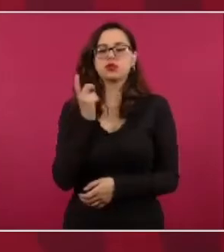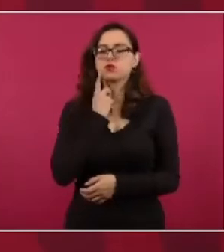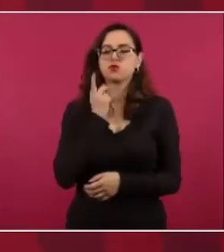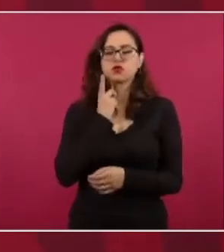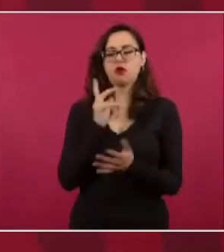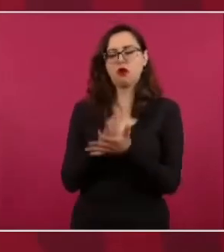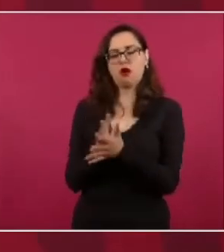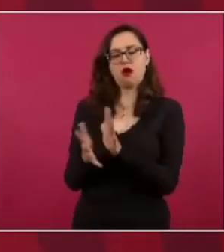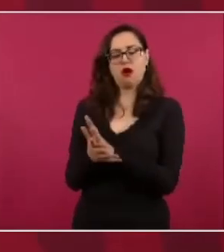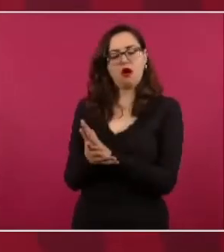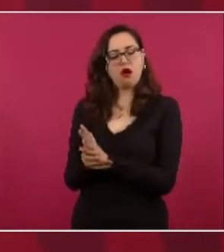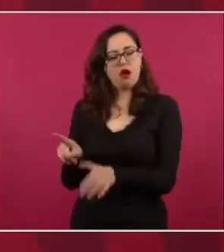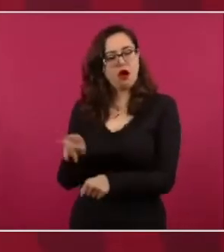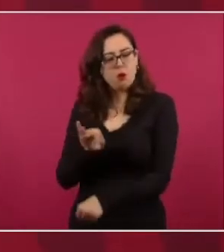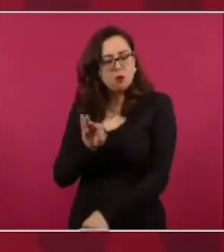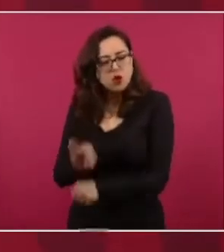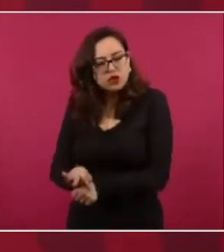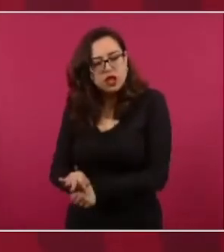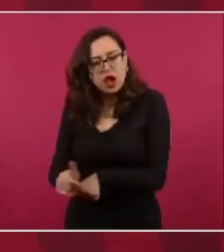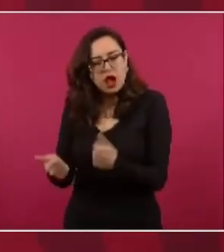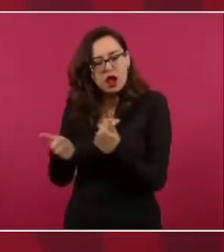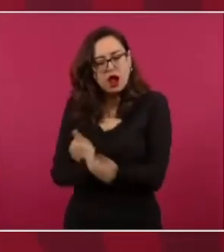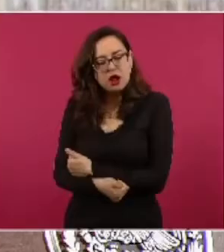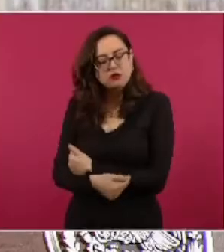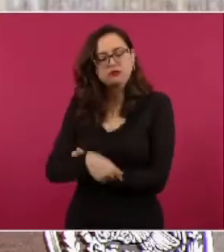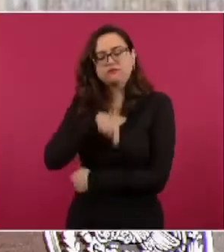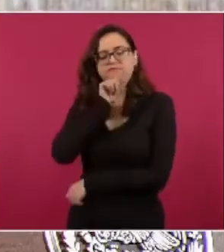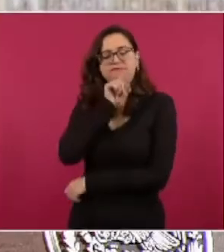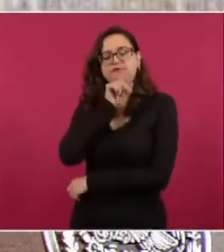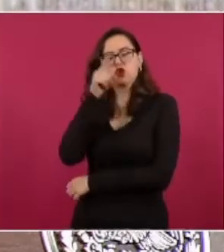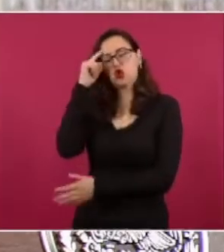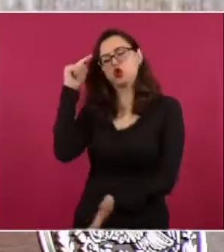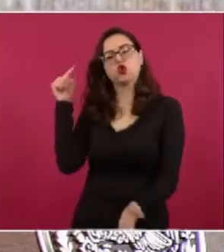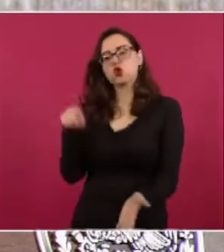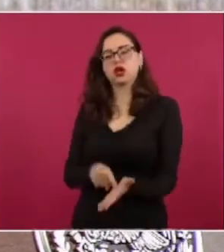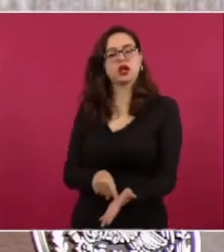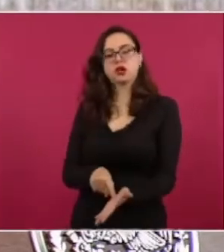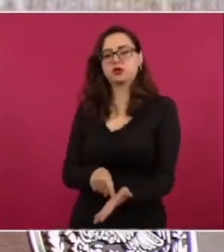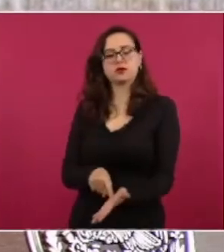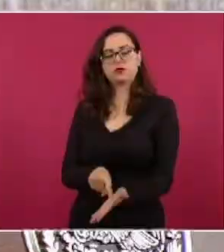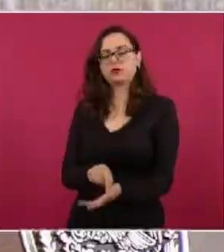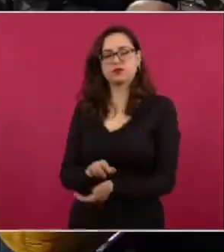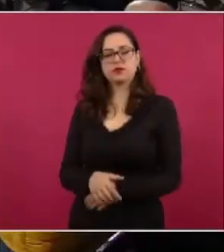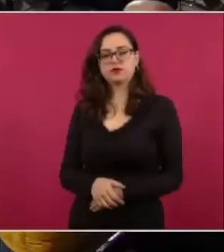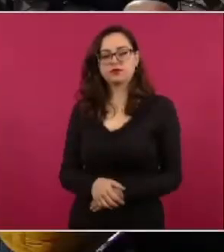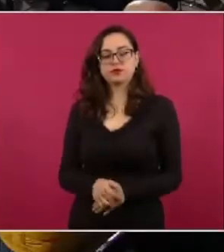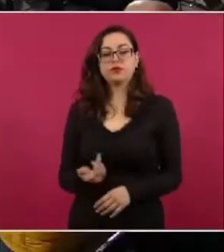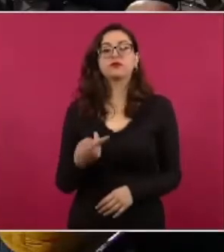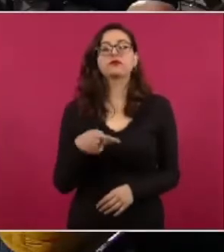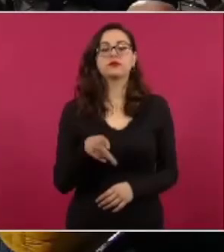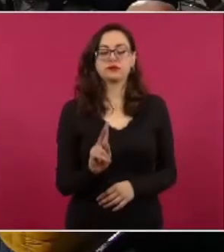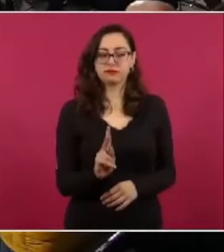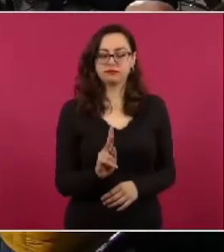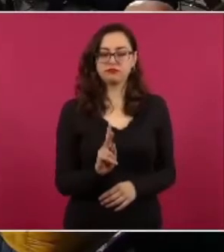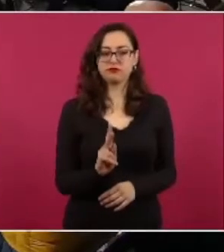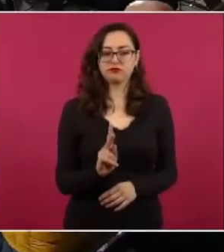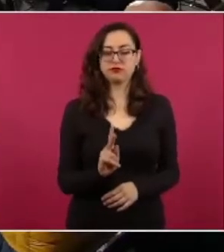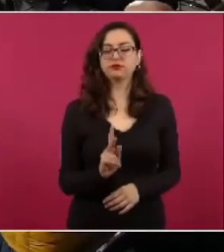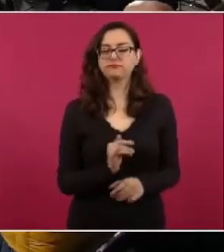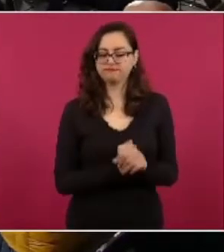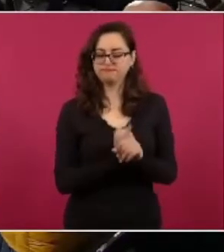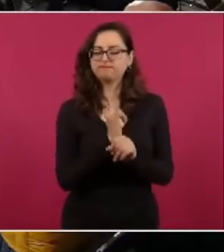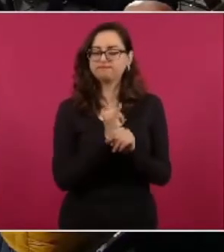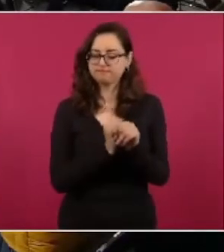estén protegiendo ilícitos. De todas maneras, se